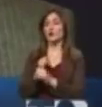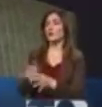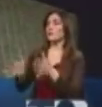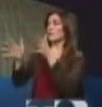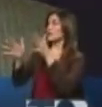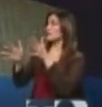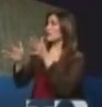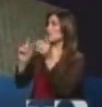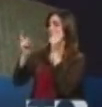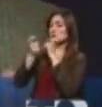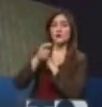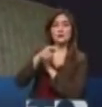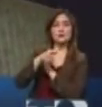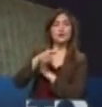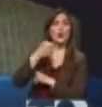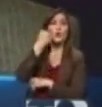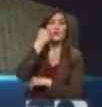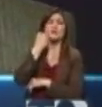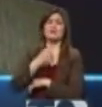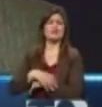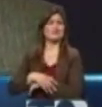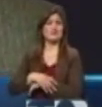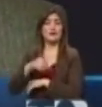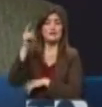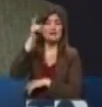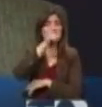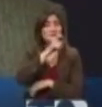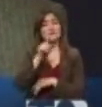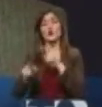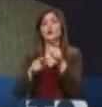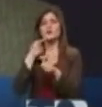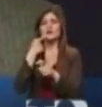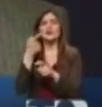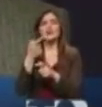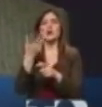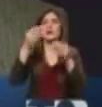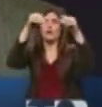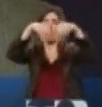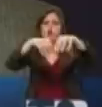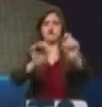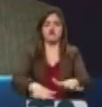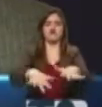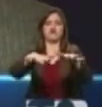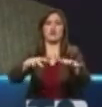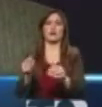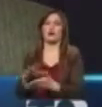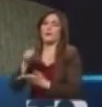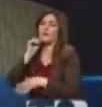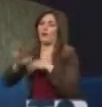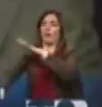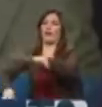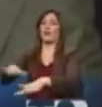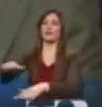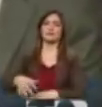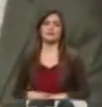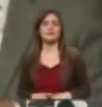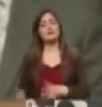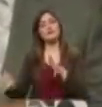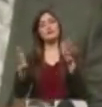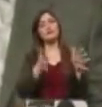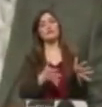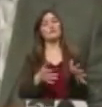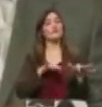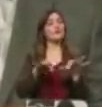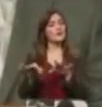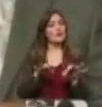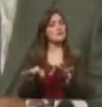por la incomodidad, por la dificultad de acceder. Y dicen que para pasarse primero están aprendiendo a nadar. Además, se